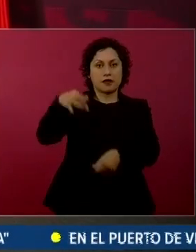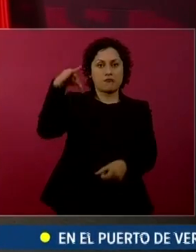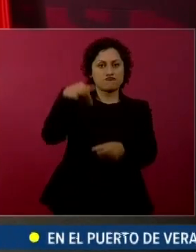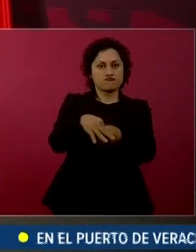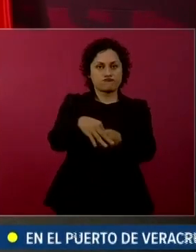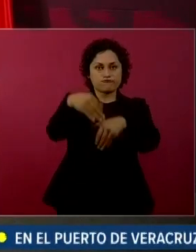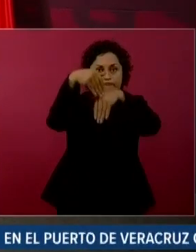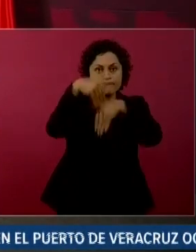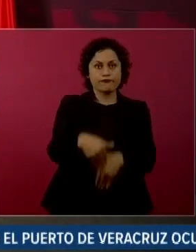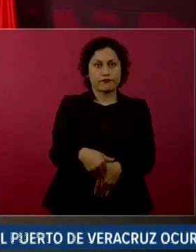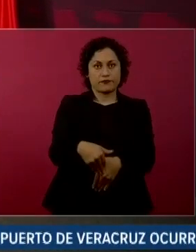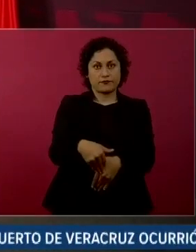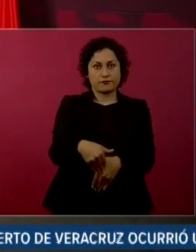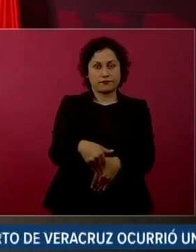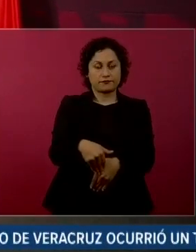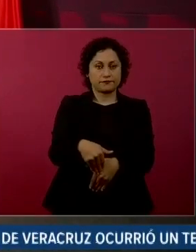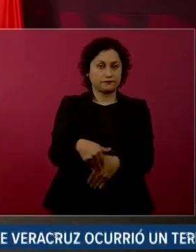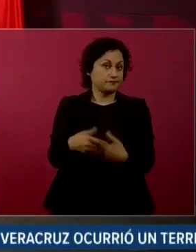en Perú,